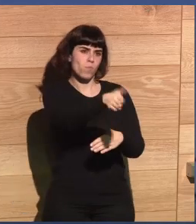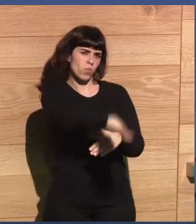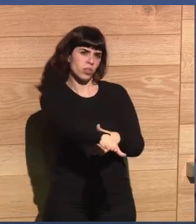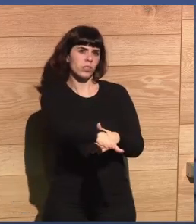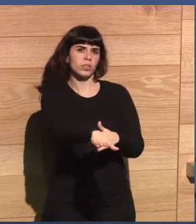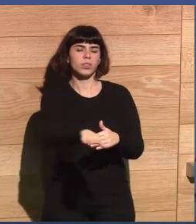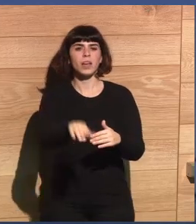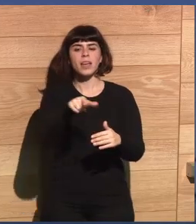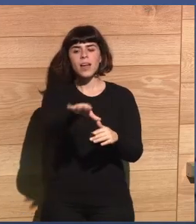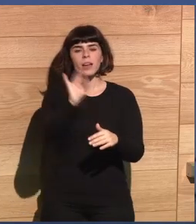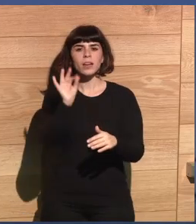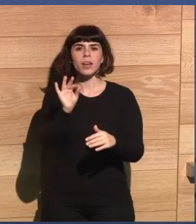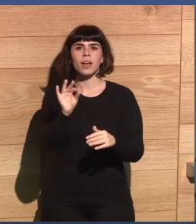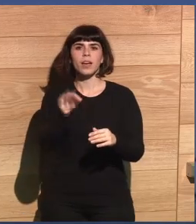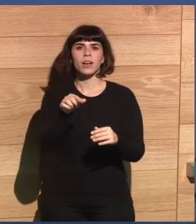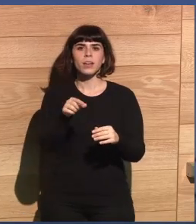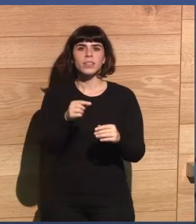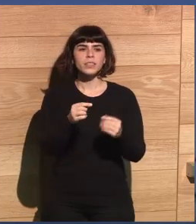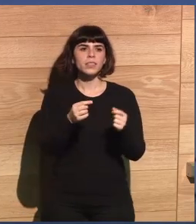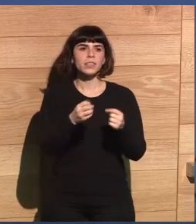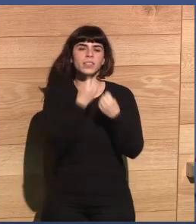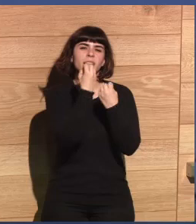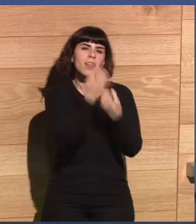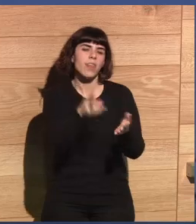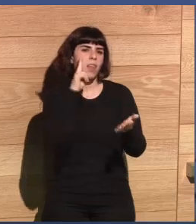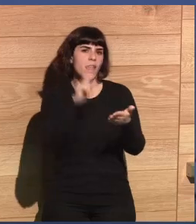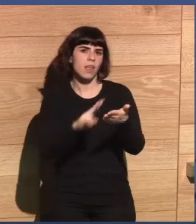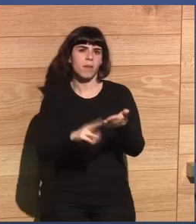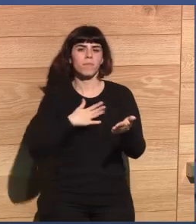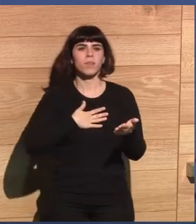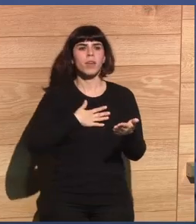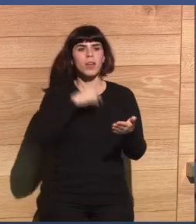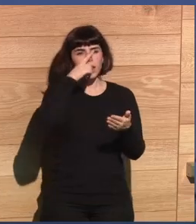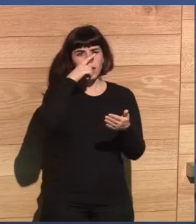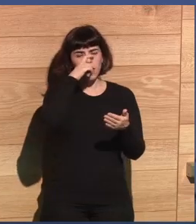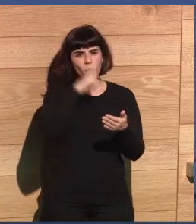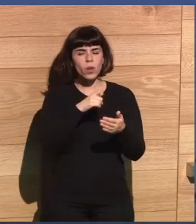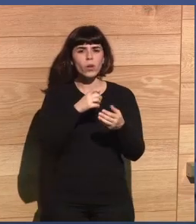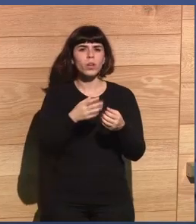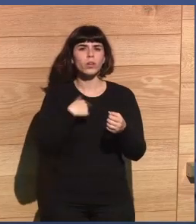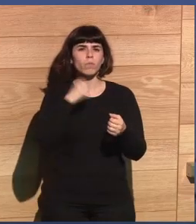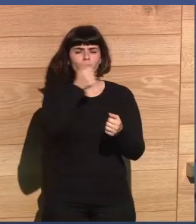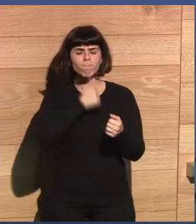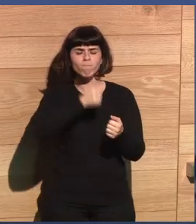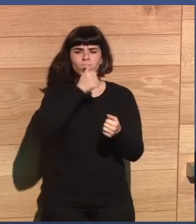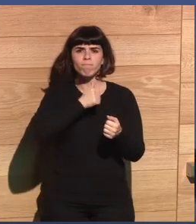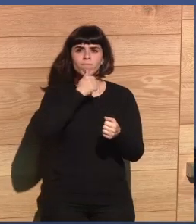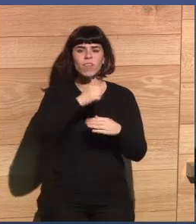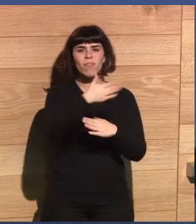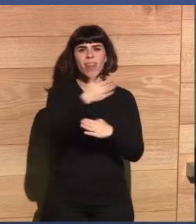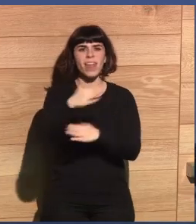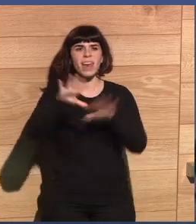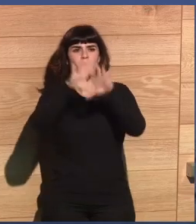sus compañeros. Cuando oyó su sentencia dijo: el recuerdo de mi suplicio hará más por nuestra causa que todas las banderas del